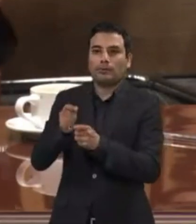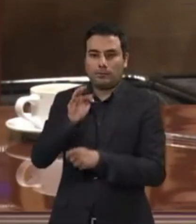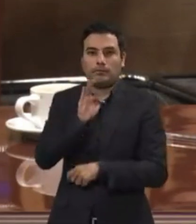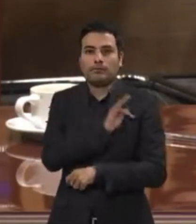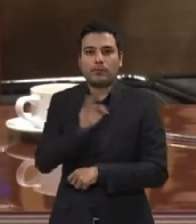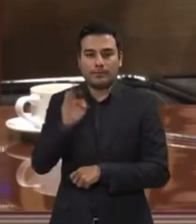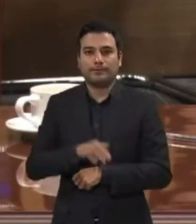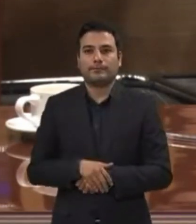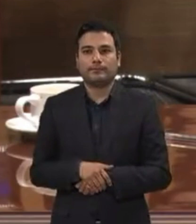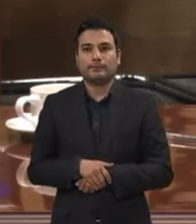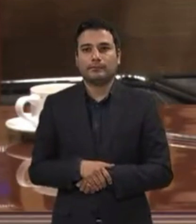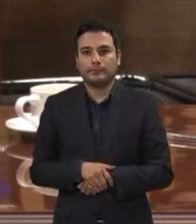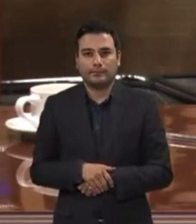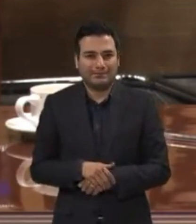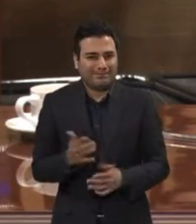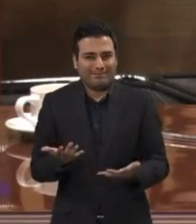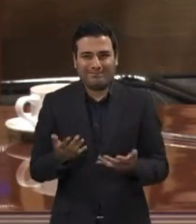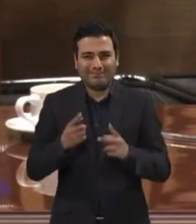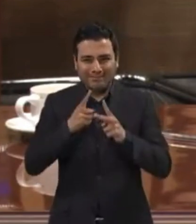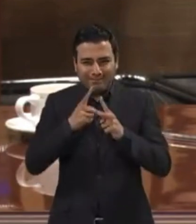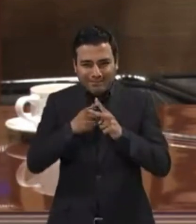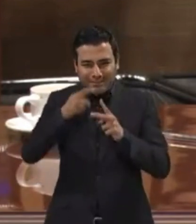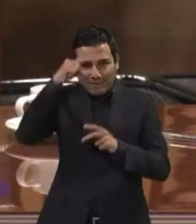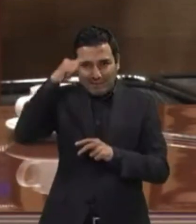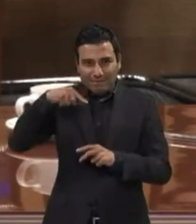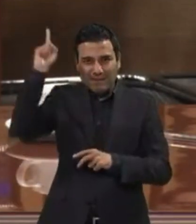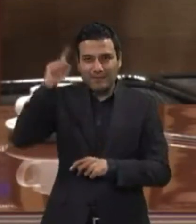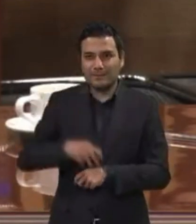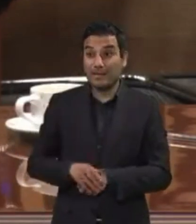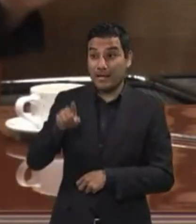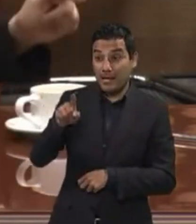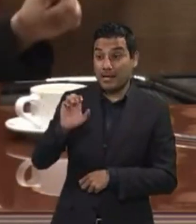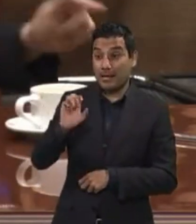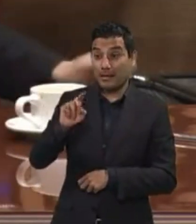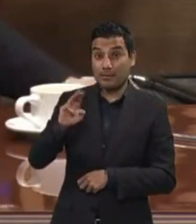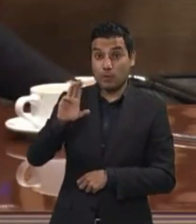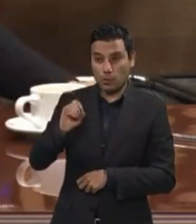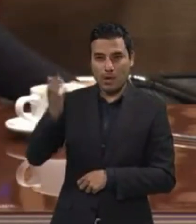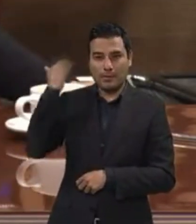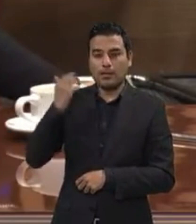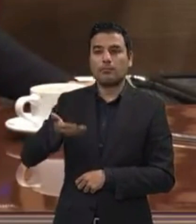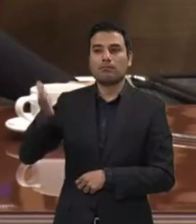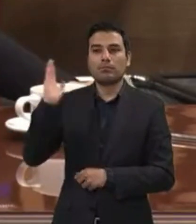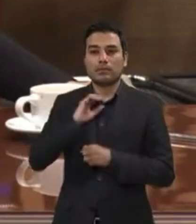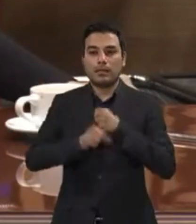En una operación aritmética básica, Edmundo debió de haber dejado este cargo en el